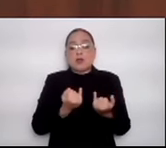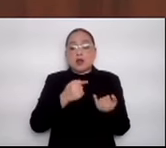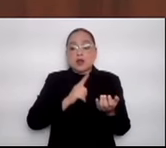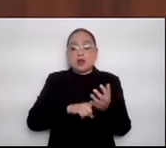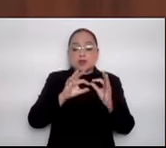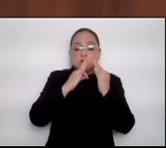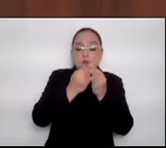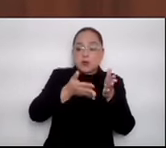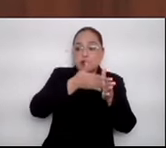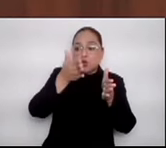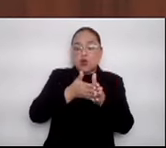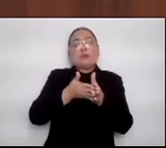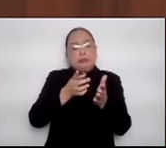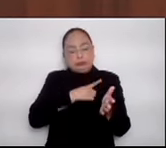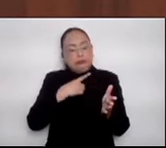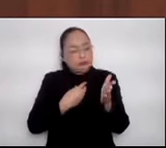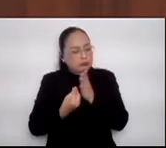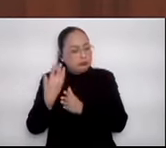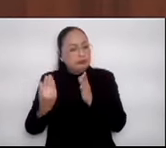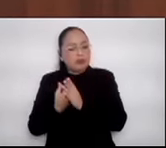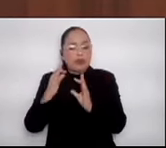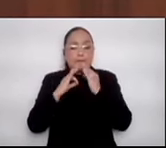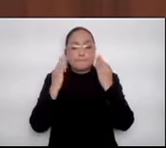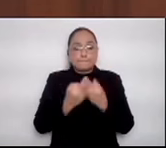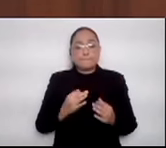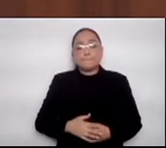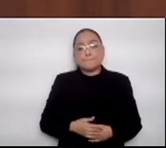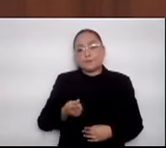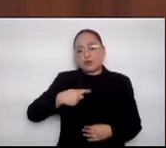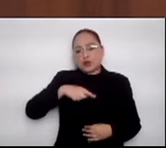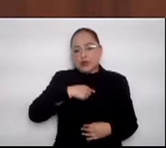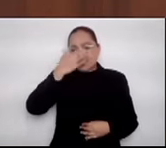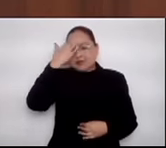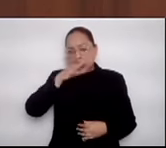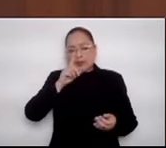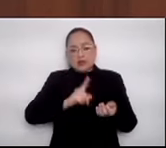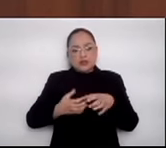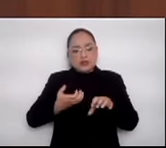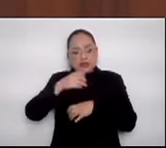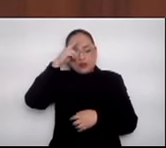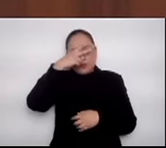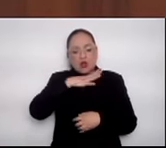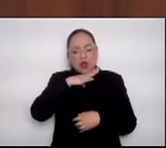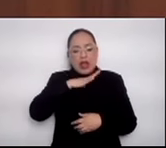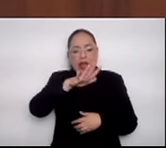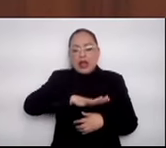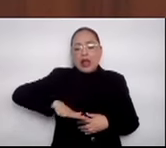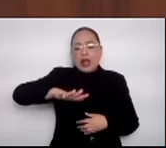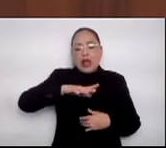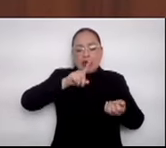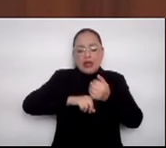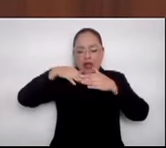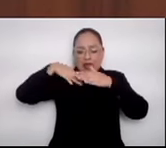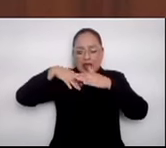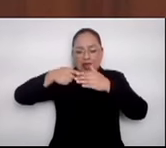construcciones. Sabemos también que parte del territorio del Estado se ubica en una zona sísmica. En